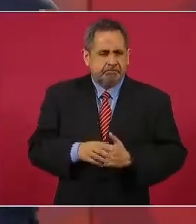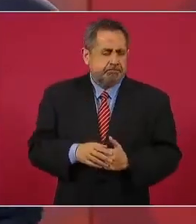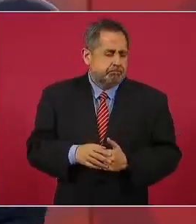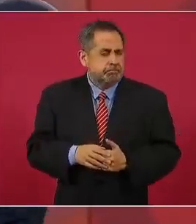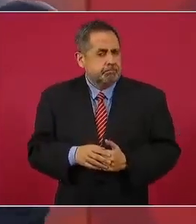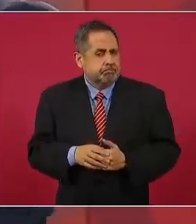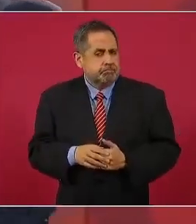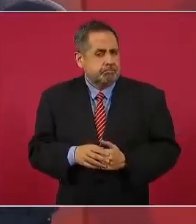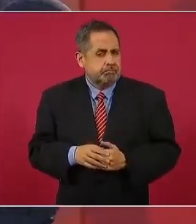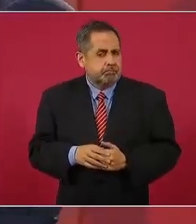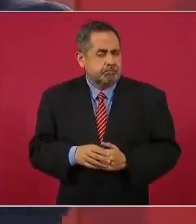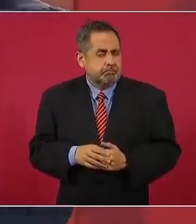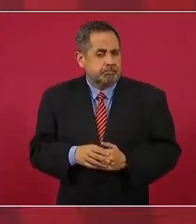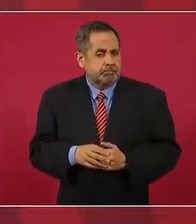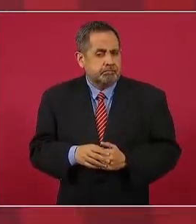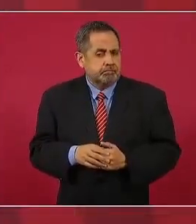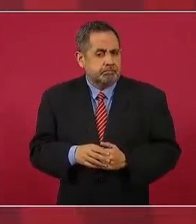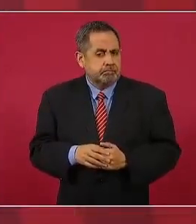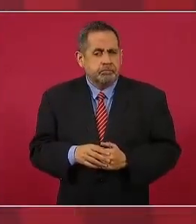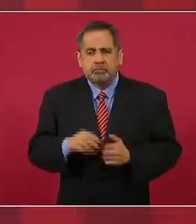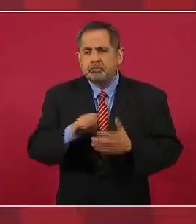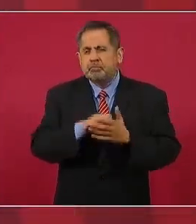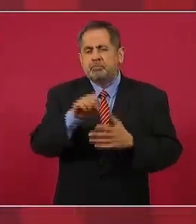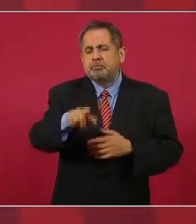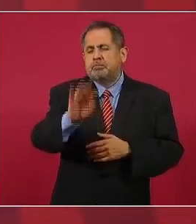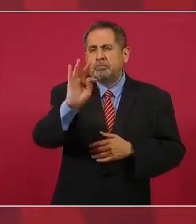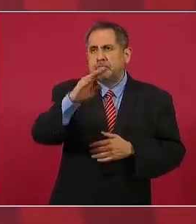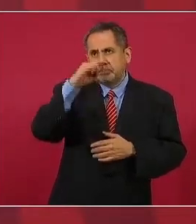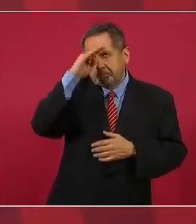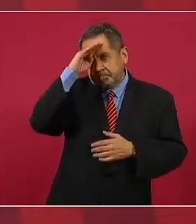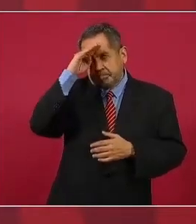¿cuántos de los periodistas